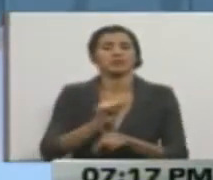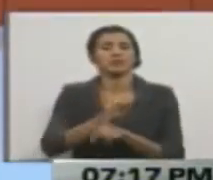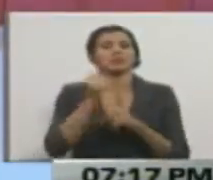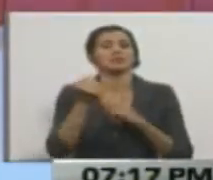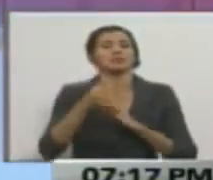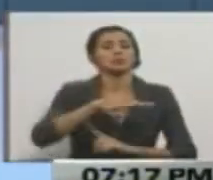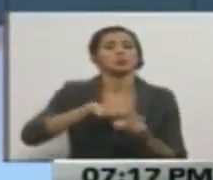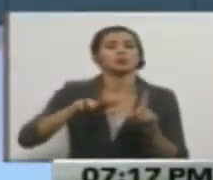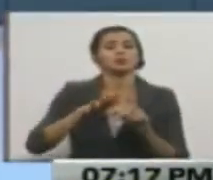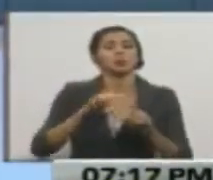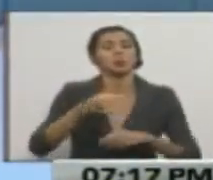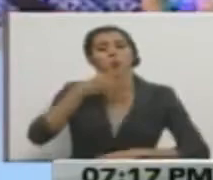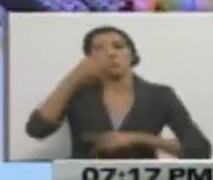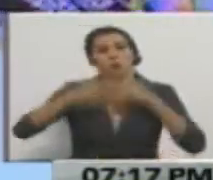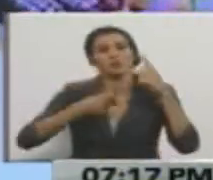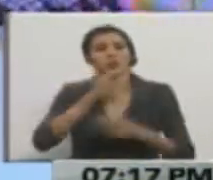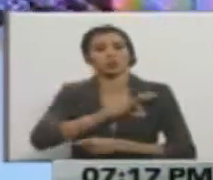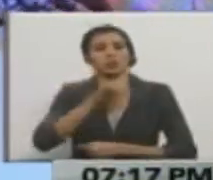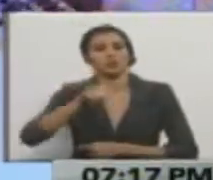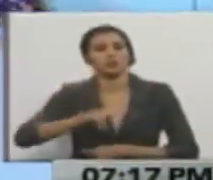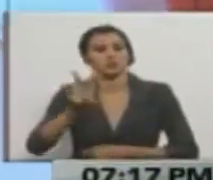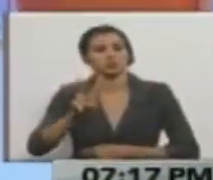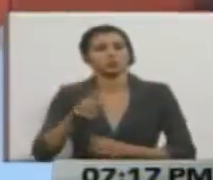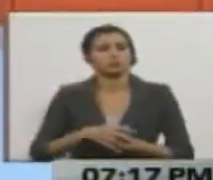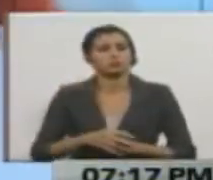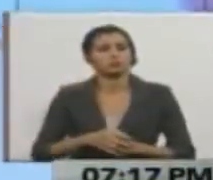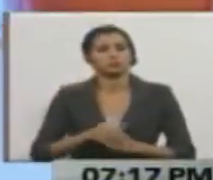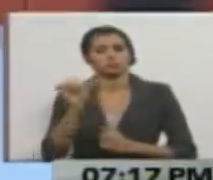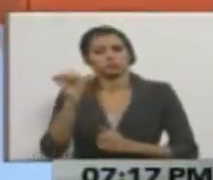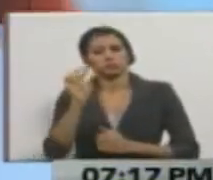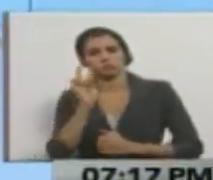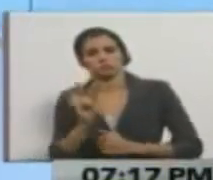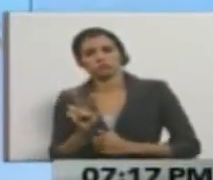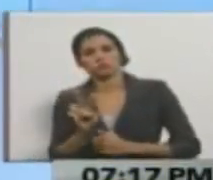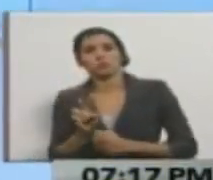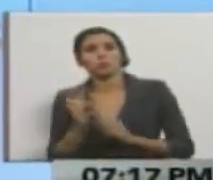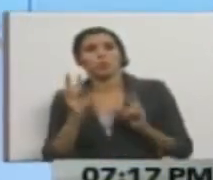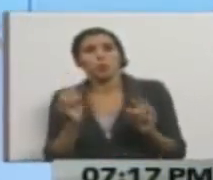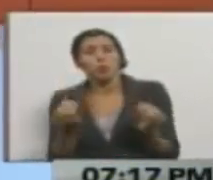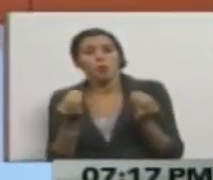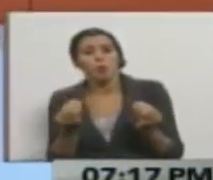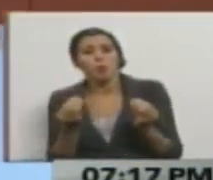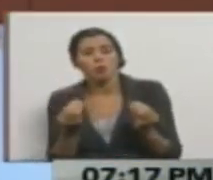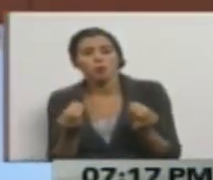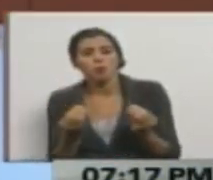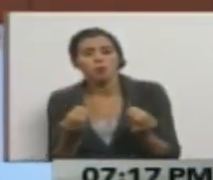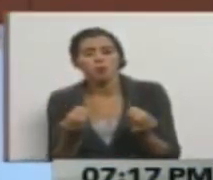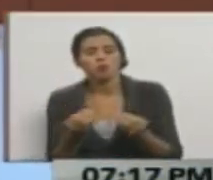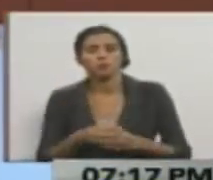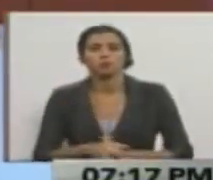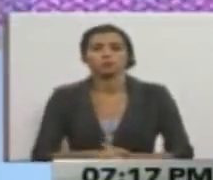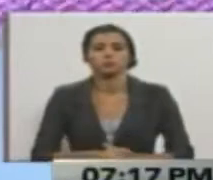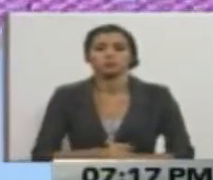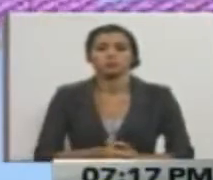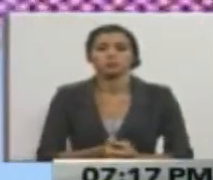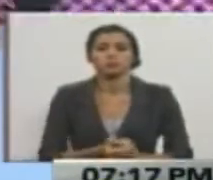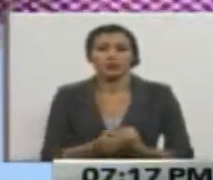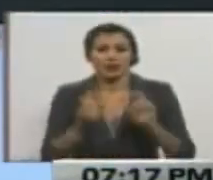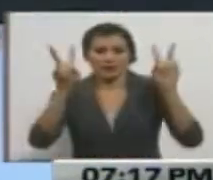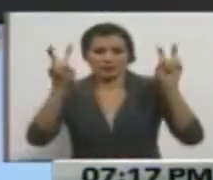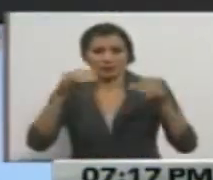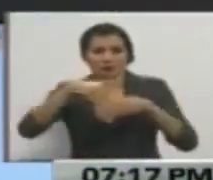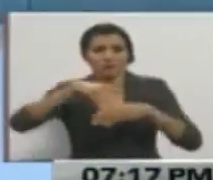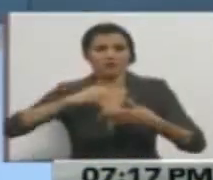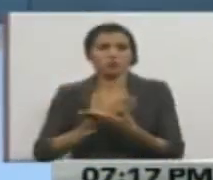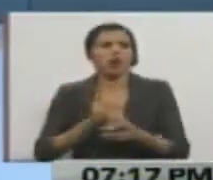con preocupación cómo se ha querido desvirtuar, por así decirlo, el tema del referéndum revocatorio.